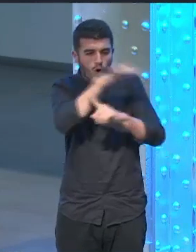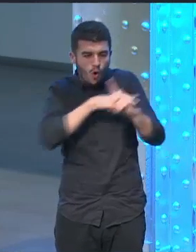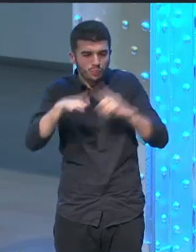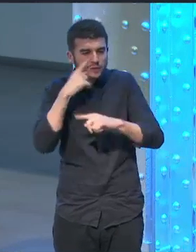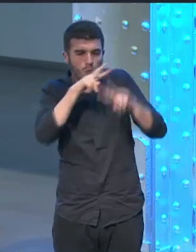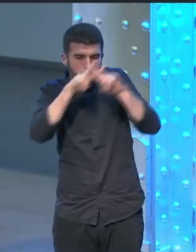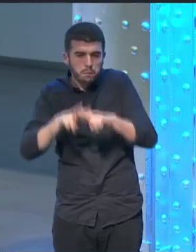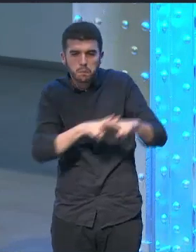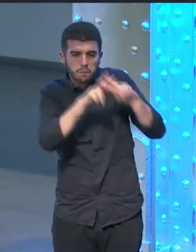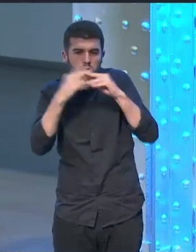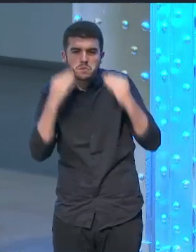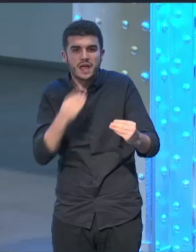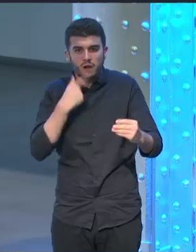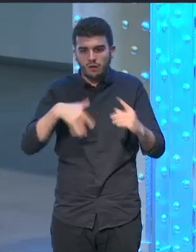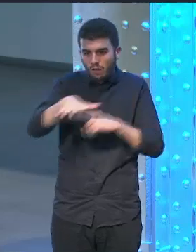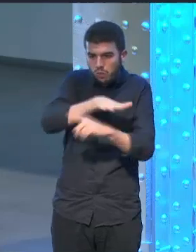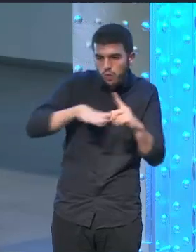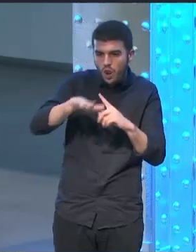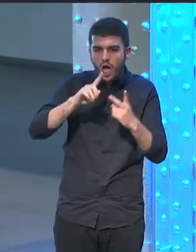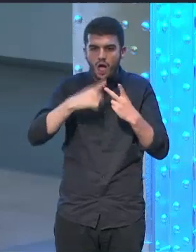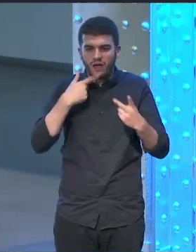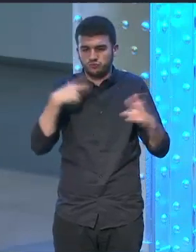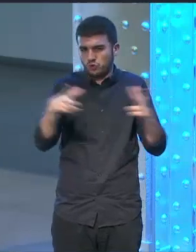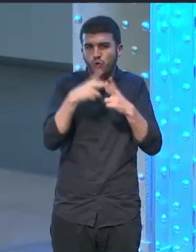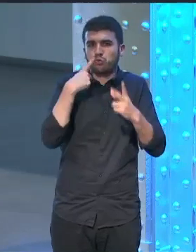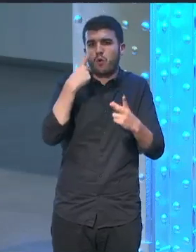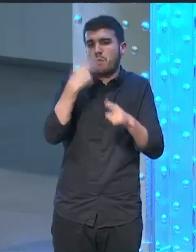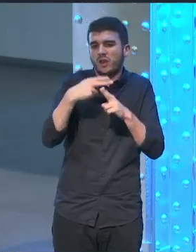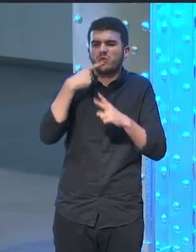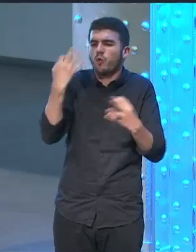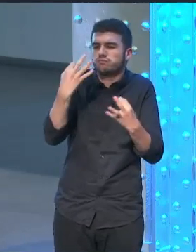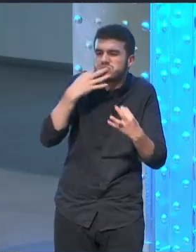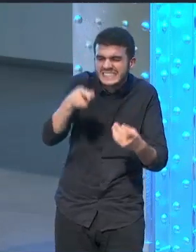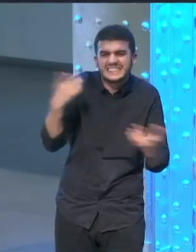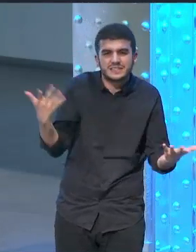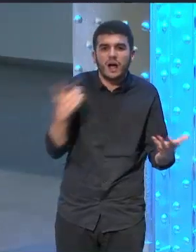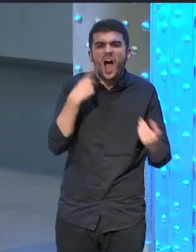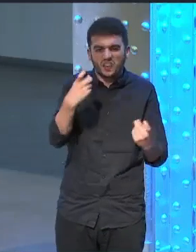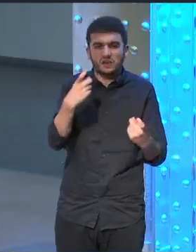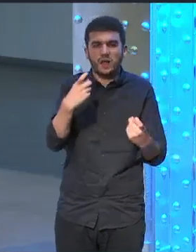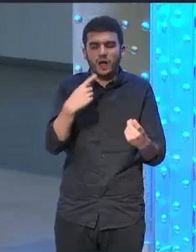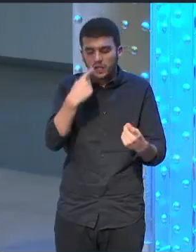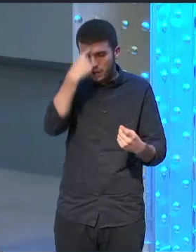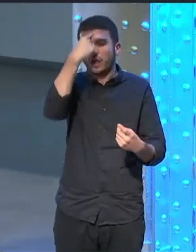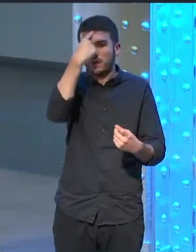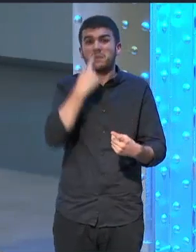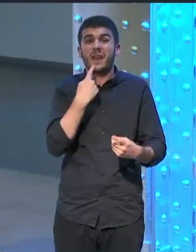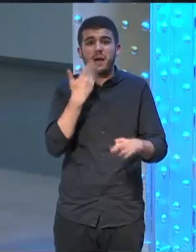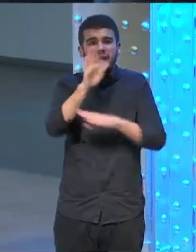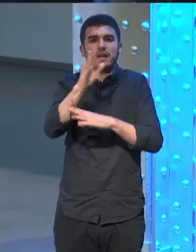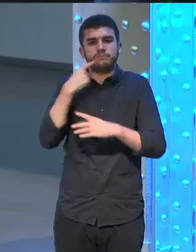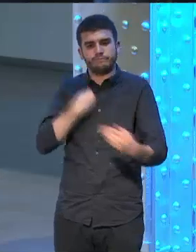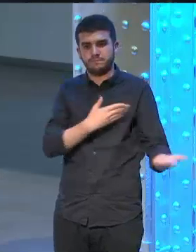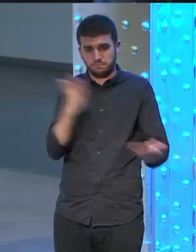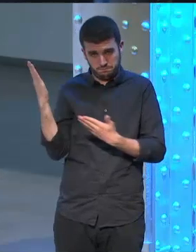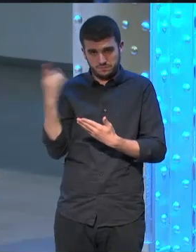estudiar muy bien la demografía, el contexto sociopolítico, etcétera, etcétera, ¿no? Y la primera imagen que quería poneros es esta, ¿no? Yo ahora